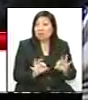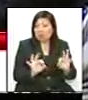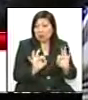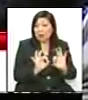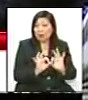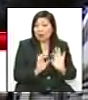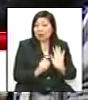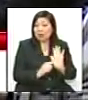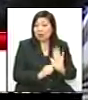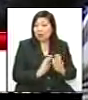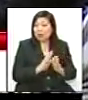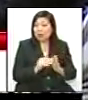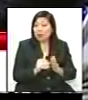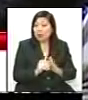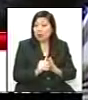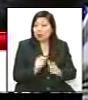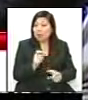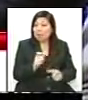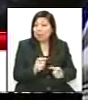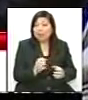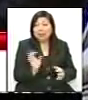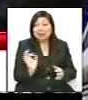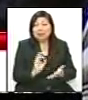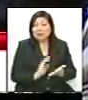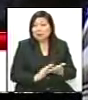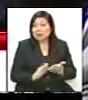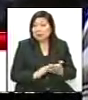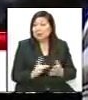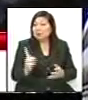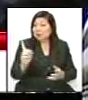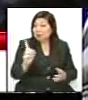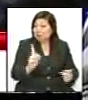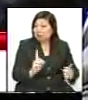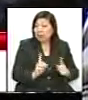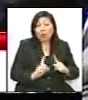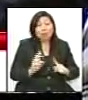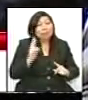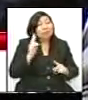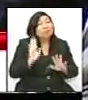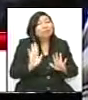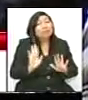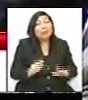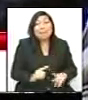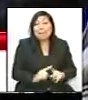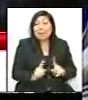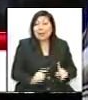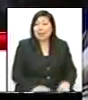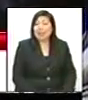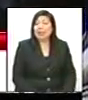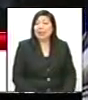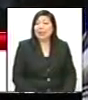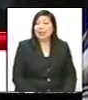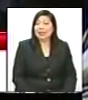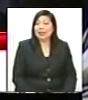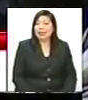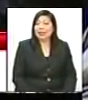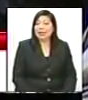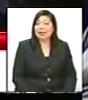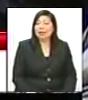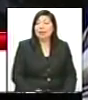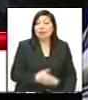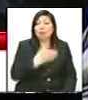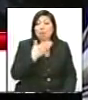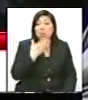haber estado presentes todas las personas sin ninguna excusa, que es entendible por alguna razón. Pero eso sería